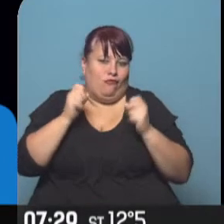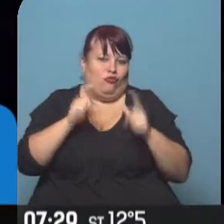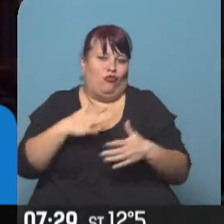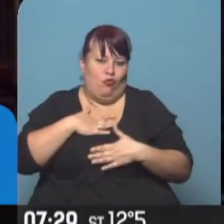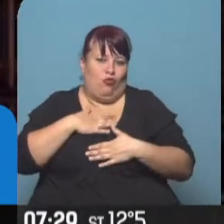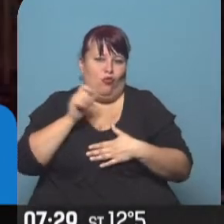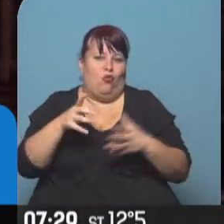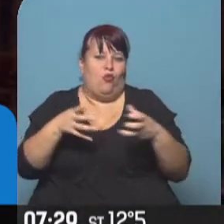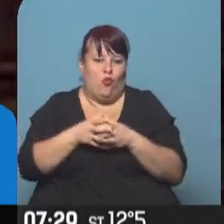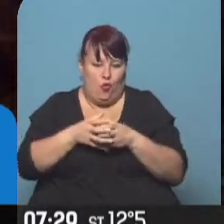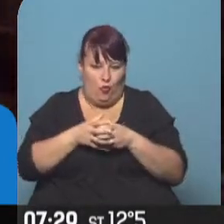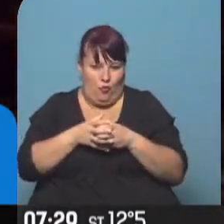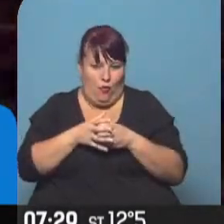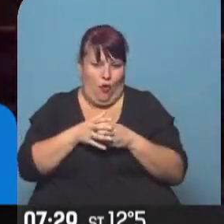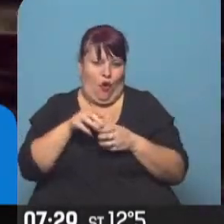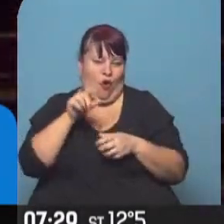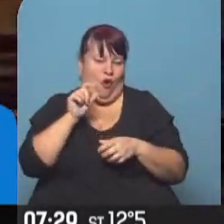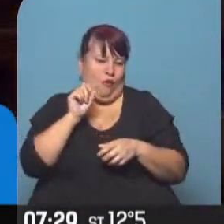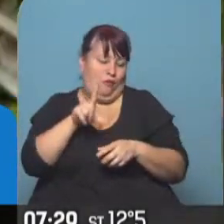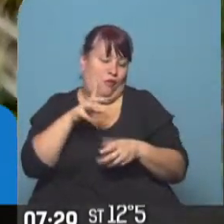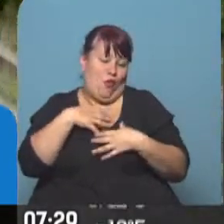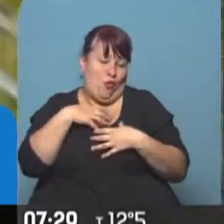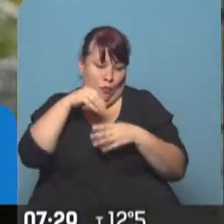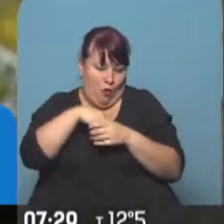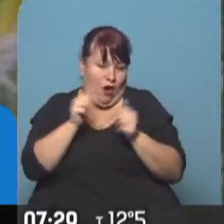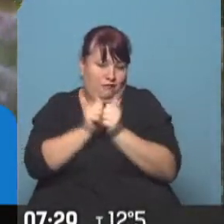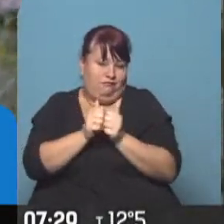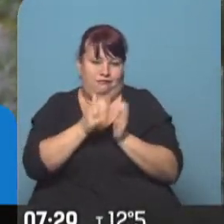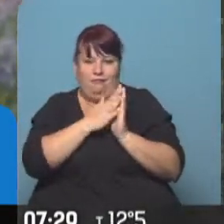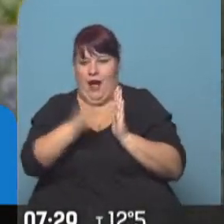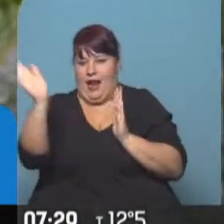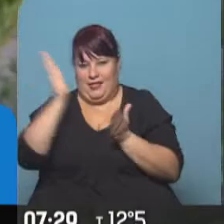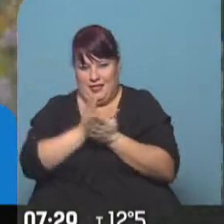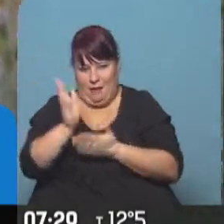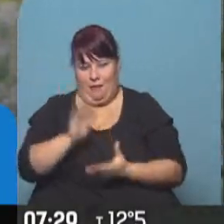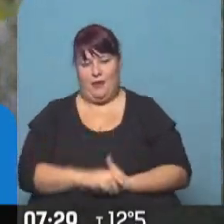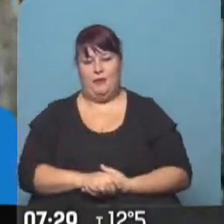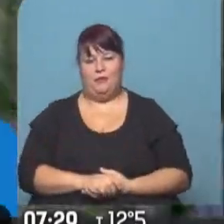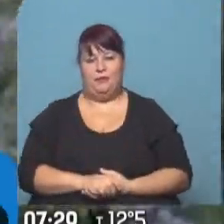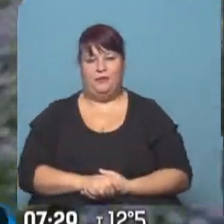realmente su grupo en el que lo acompañará para toda su vida.